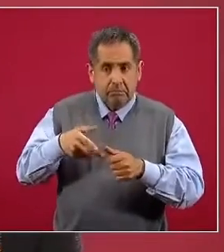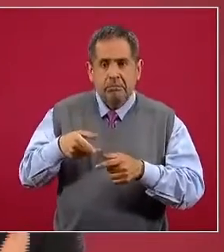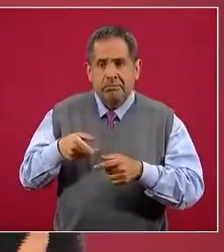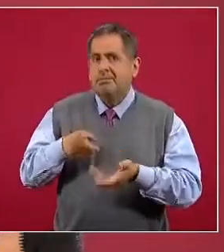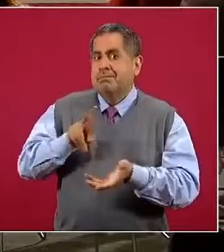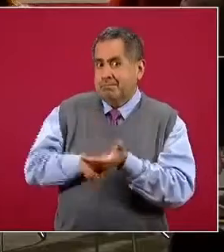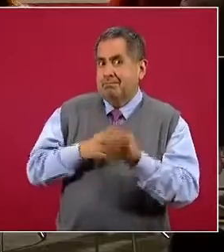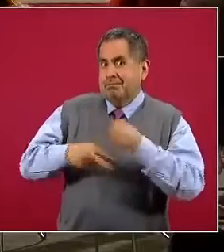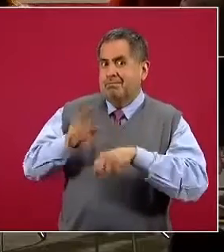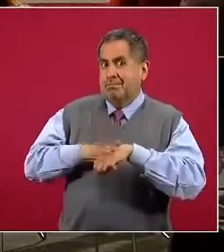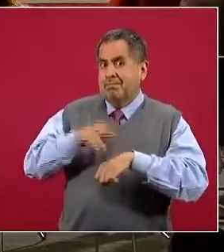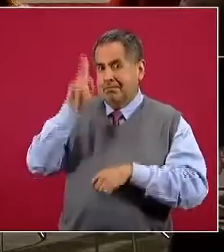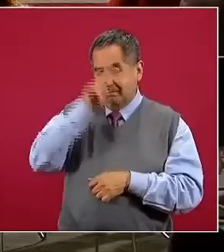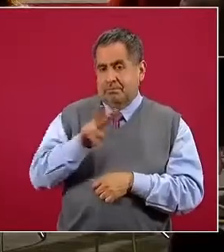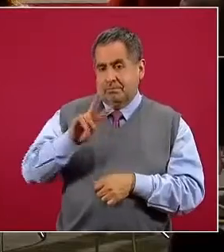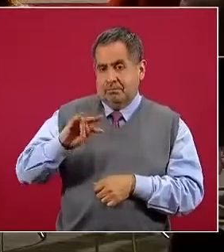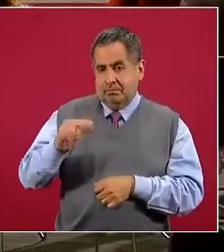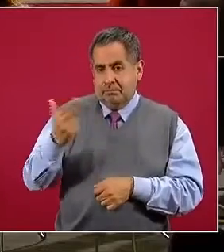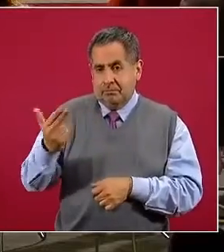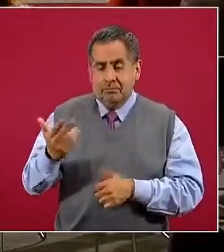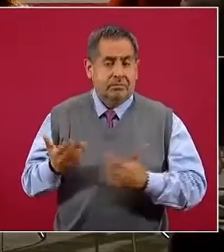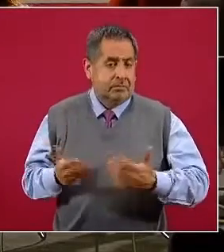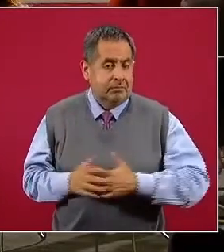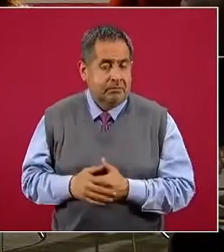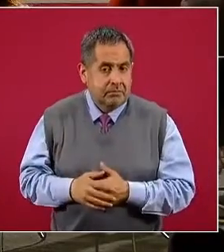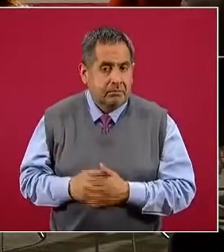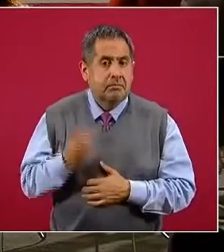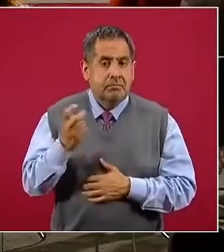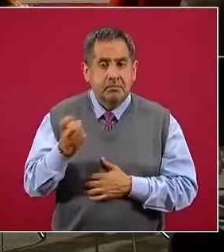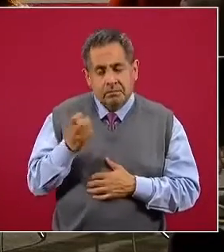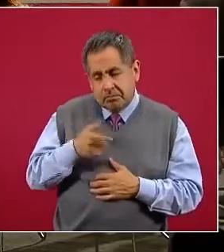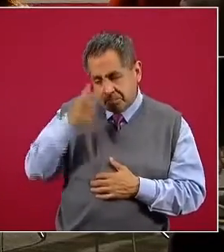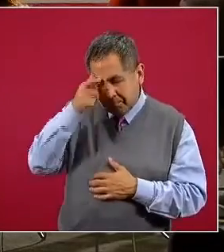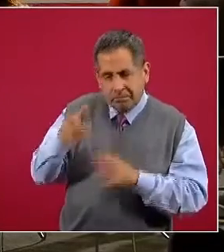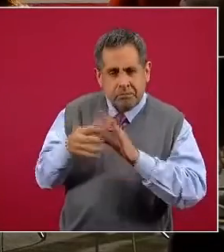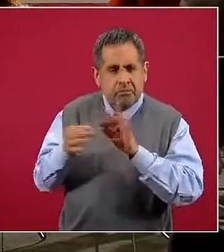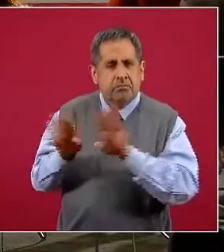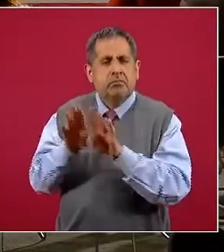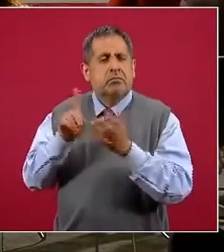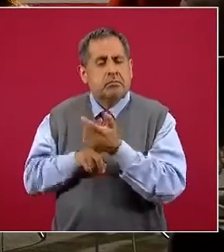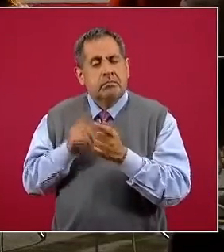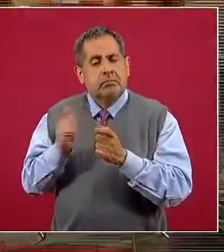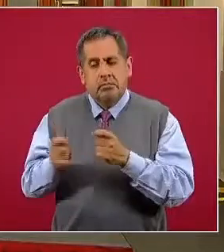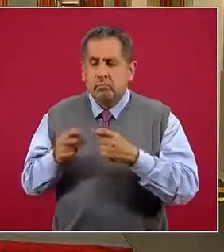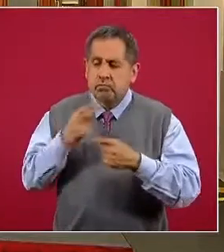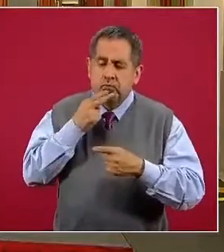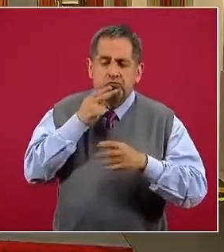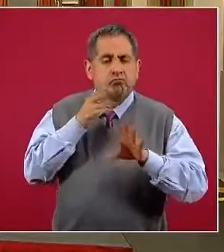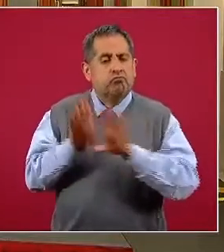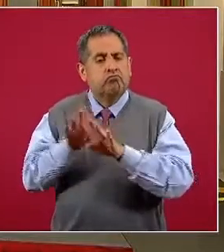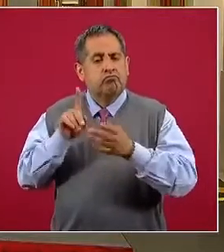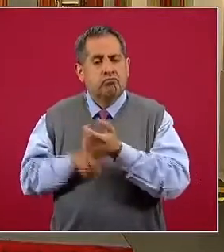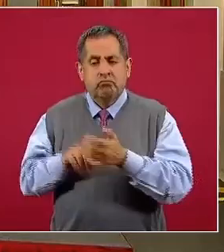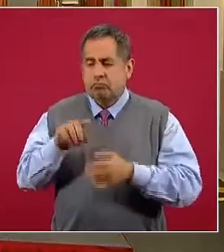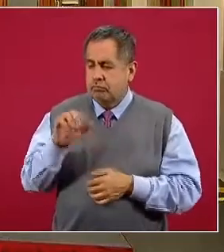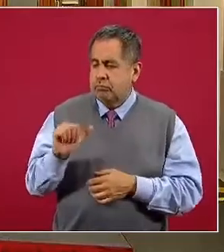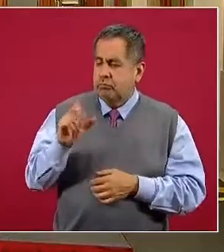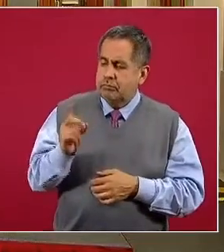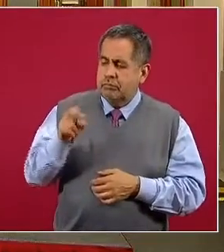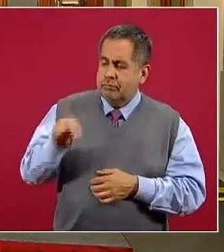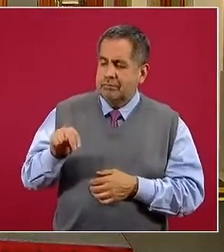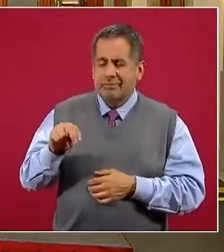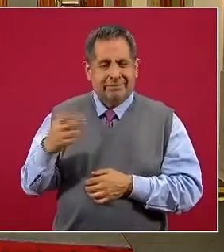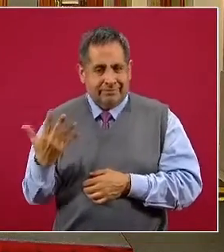investigación científica que sugiere sobre cuáles pueden ser los mecanismos por los que el uso de vacunas con adenovirus 5